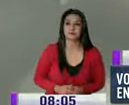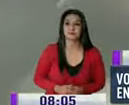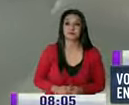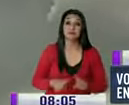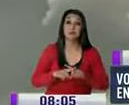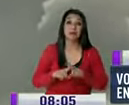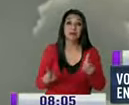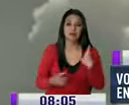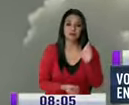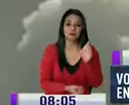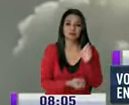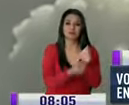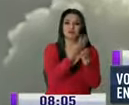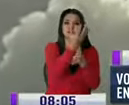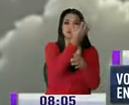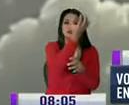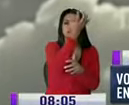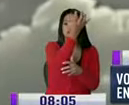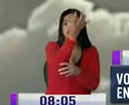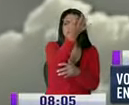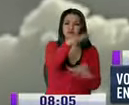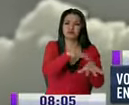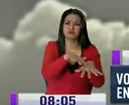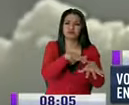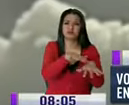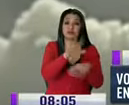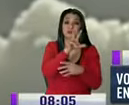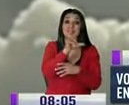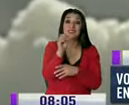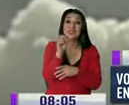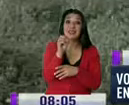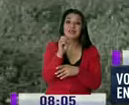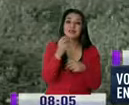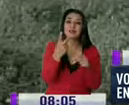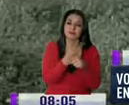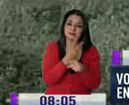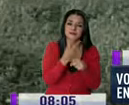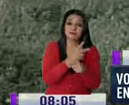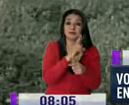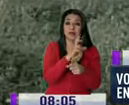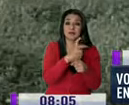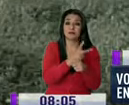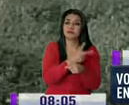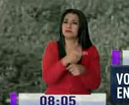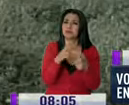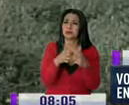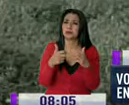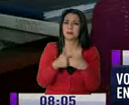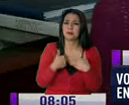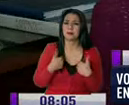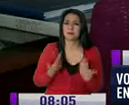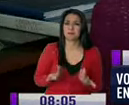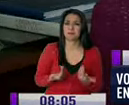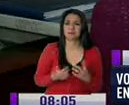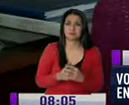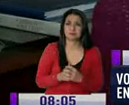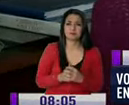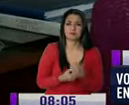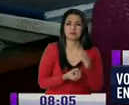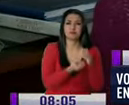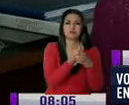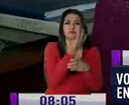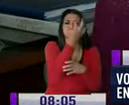que se encuentra en plena actividad y que mantiene un promedio de 30 explosiones por día, no ha causado mayores inconvenientes. Sí hay emisión de